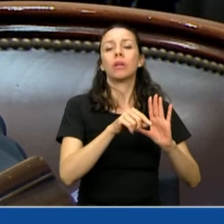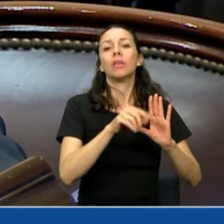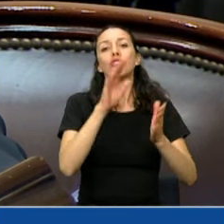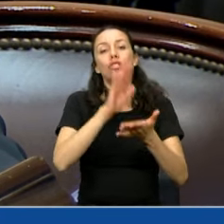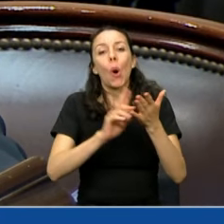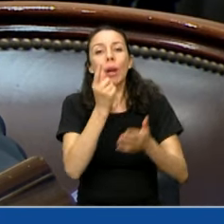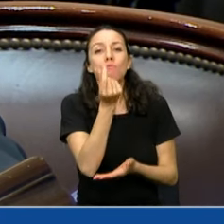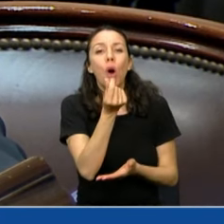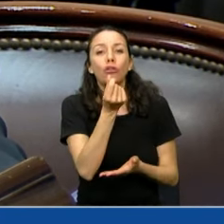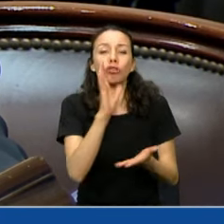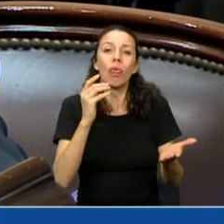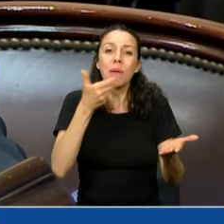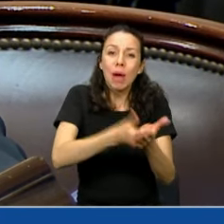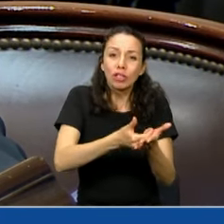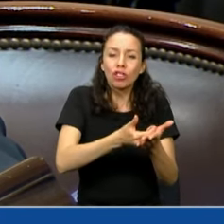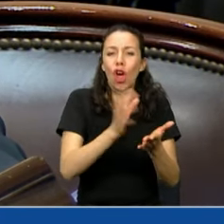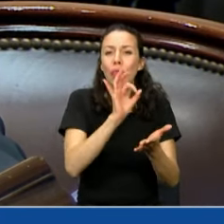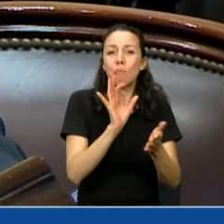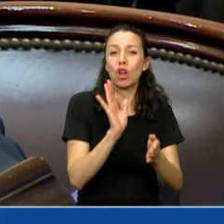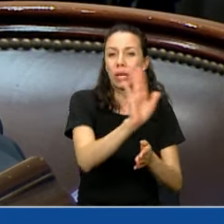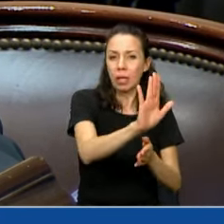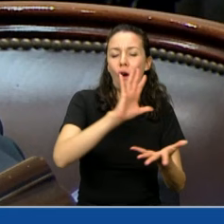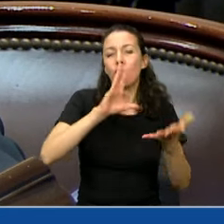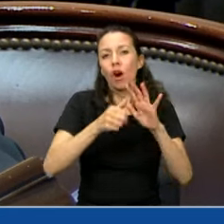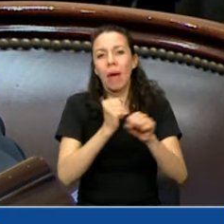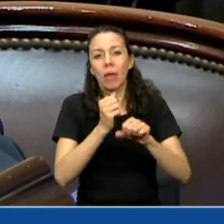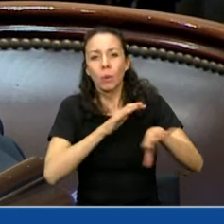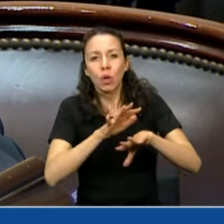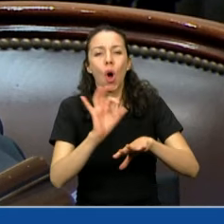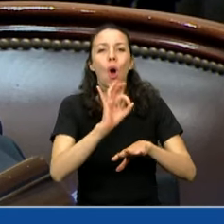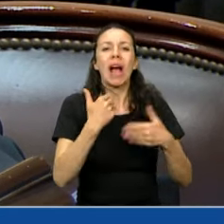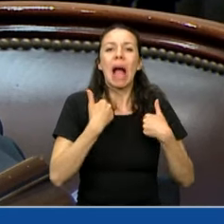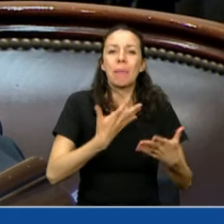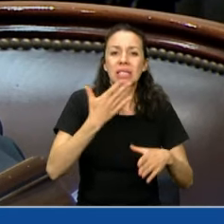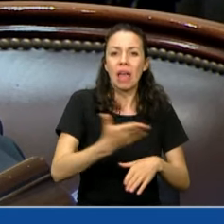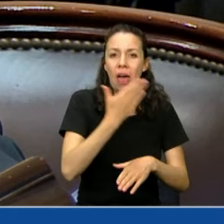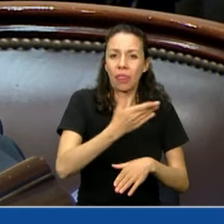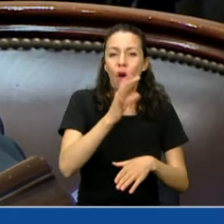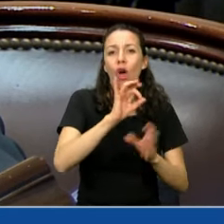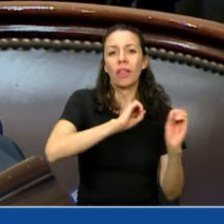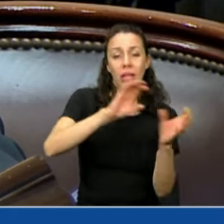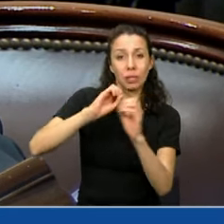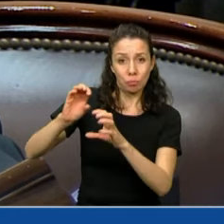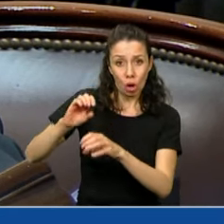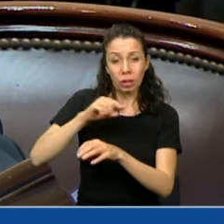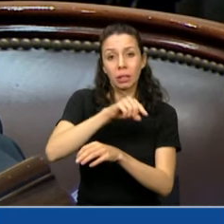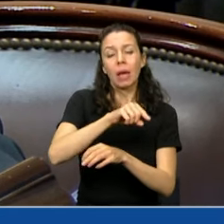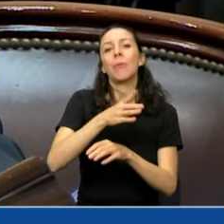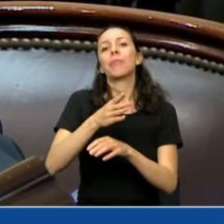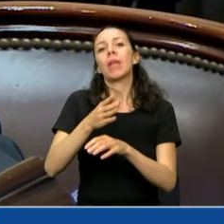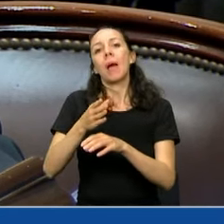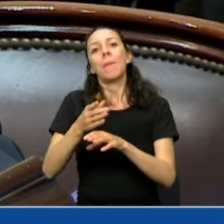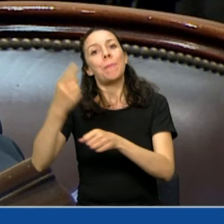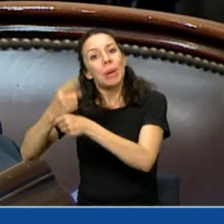monto de la inversión proyectada forma de ejecución y o capacidad de Lic efec o transporte previa aprobación de la